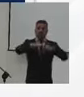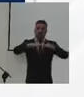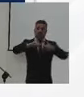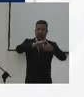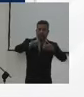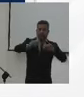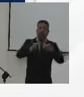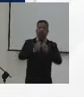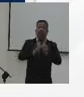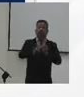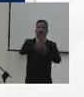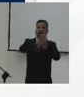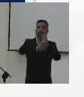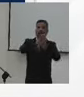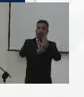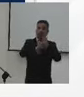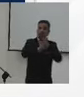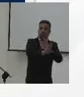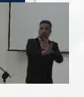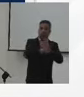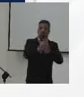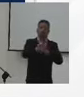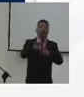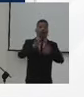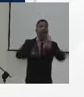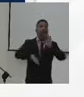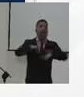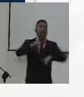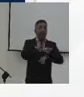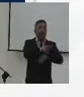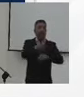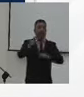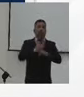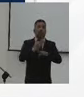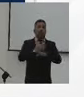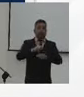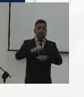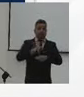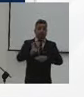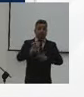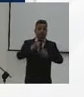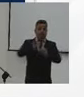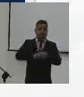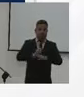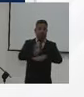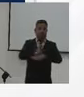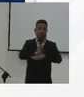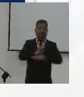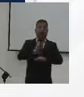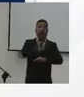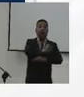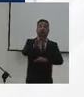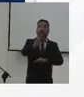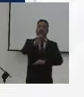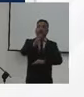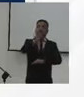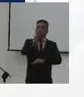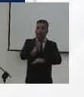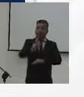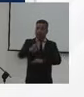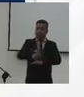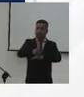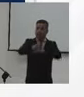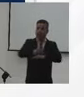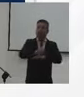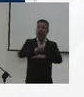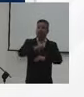sino también sus estatutos, que muchas veces tenemos problemas nosotros como entidad diciéndole a los dirigentes